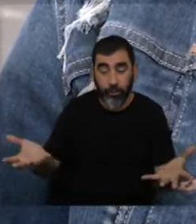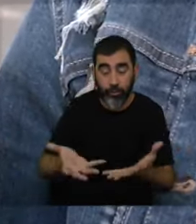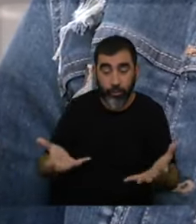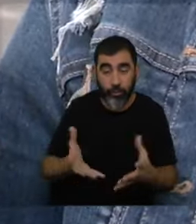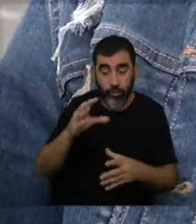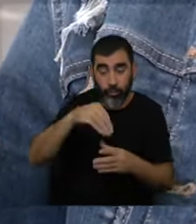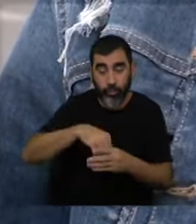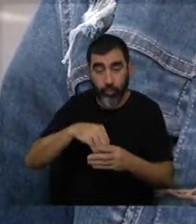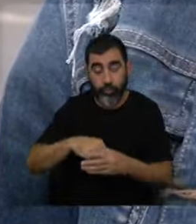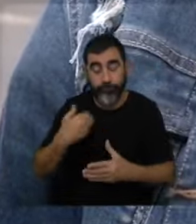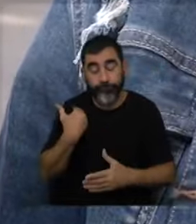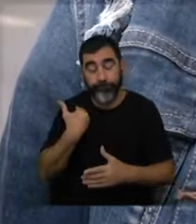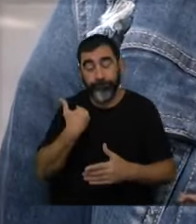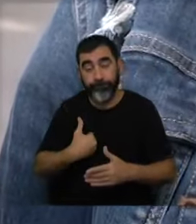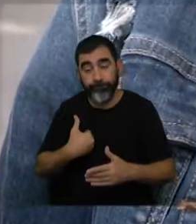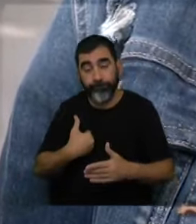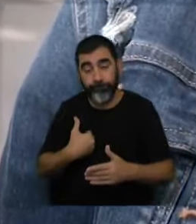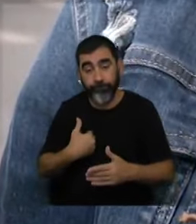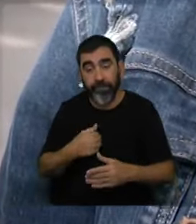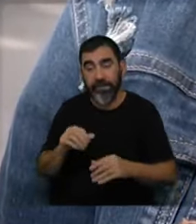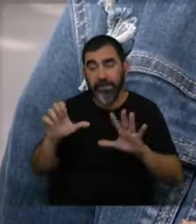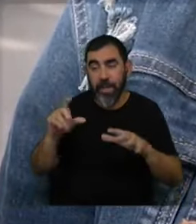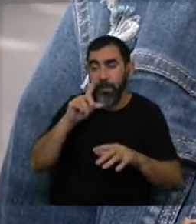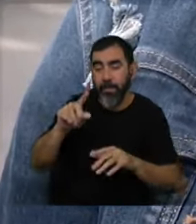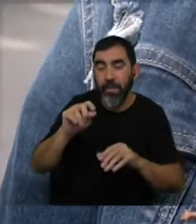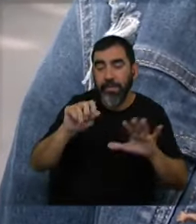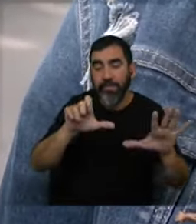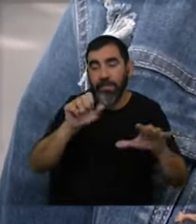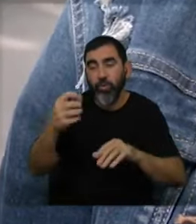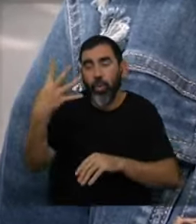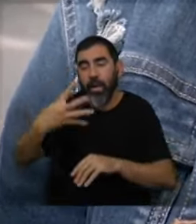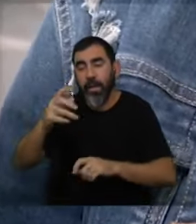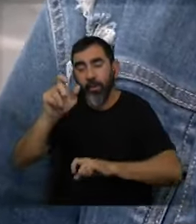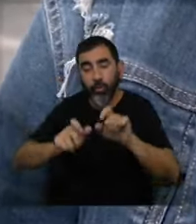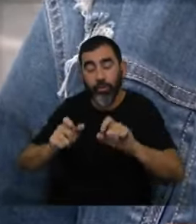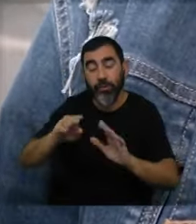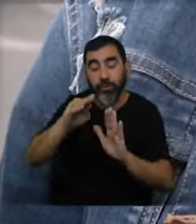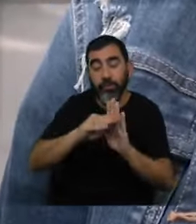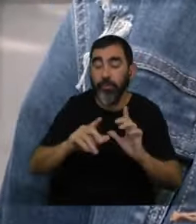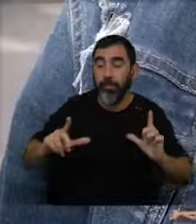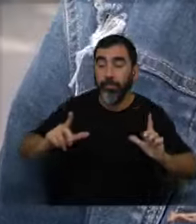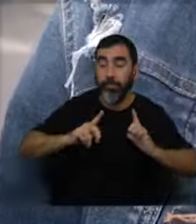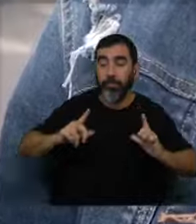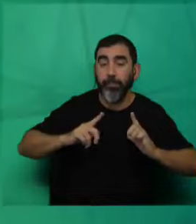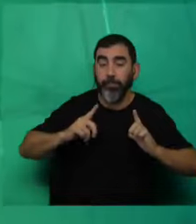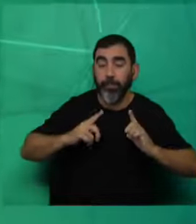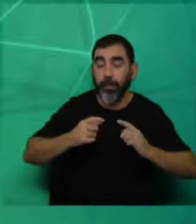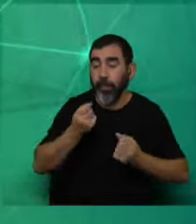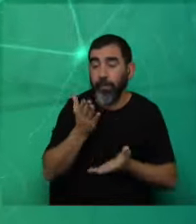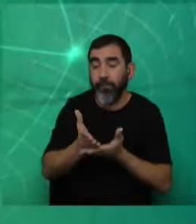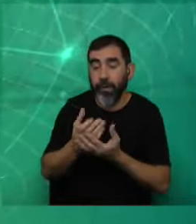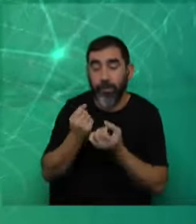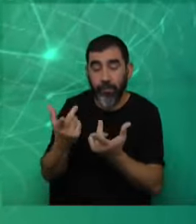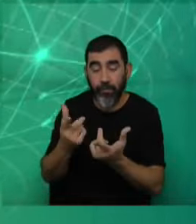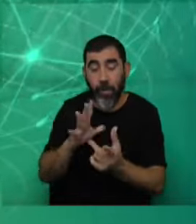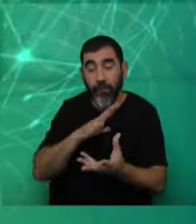interna y es lamentable que haya más de 6614 personas en lista de espera para el otorgamiento del beneficio y